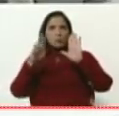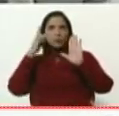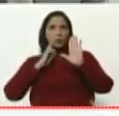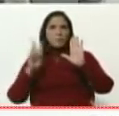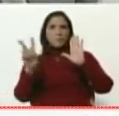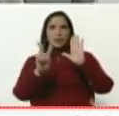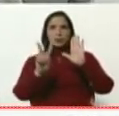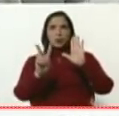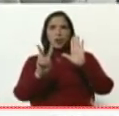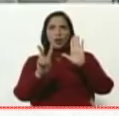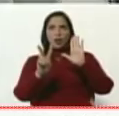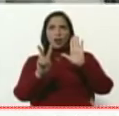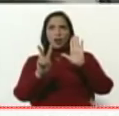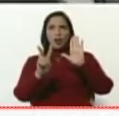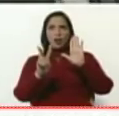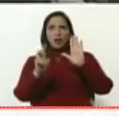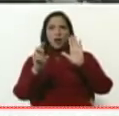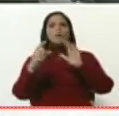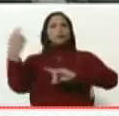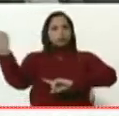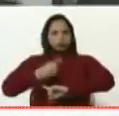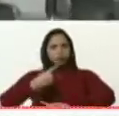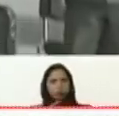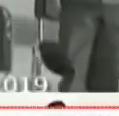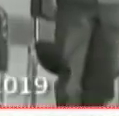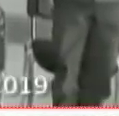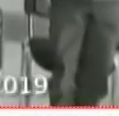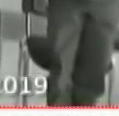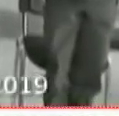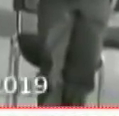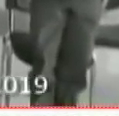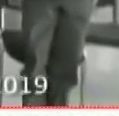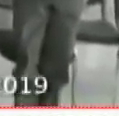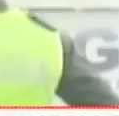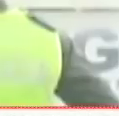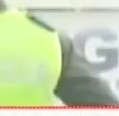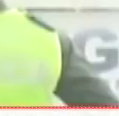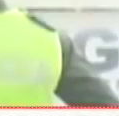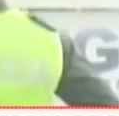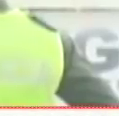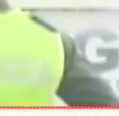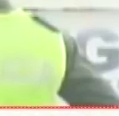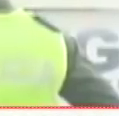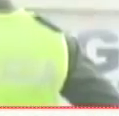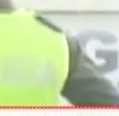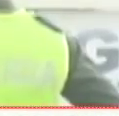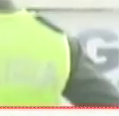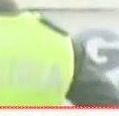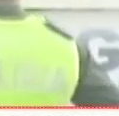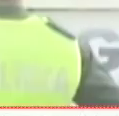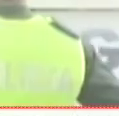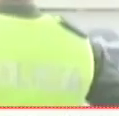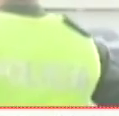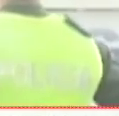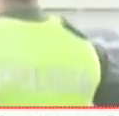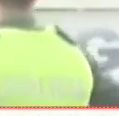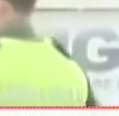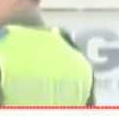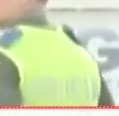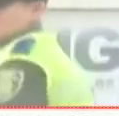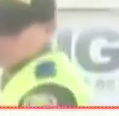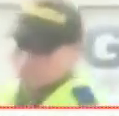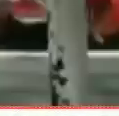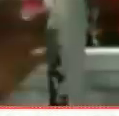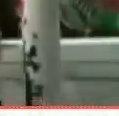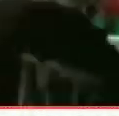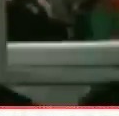de Venezuela. Ordene mi comandante en jefe. Además estaba con los 3 militares que emplearon tanquetas para atropellar a las personas en